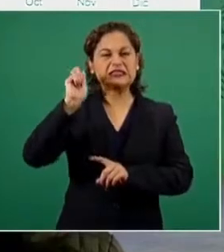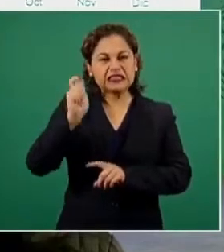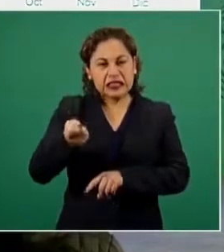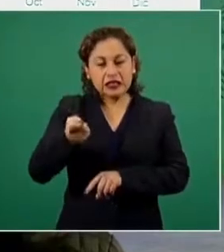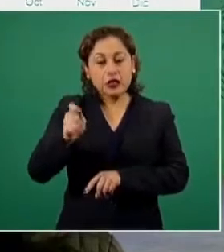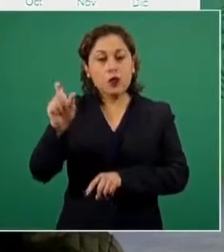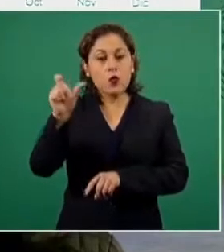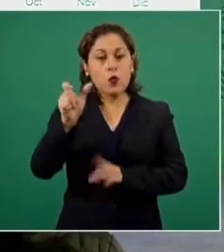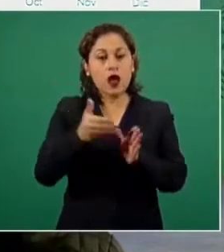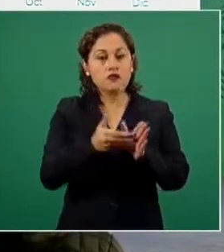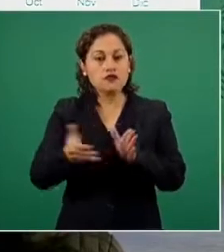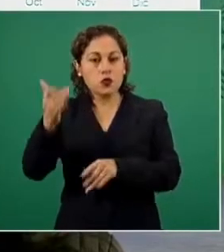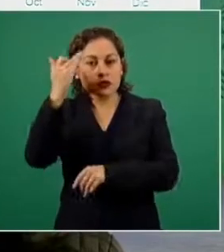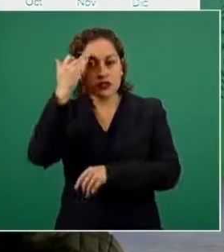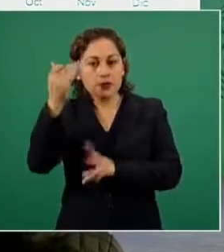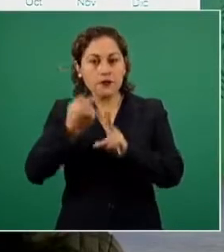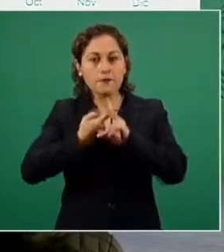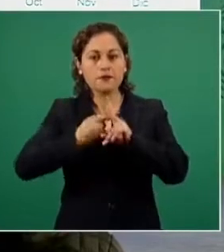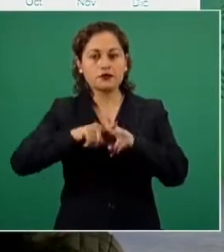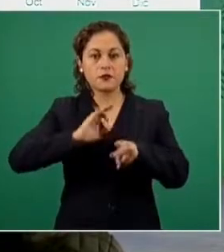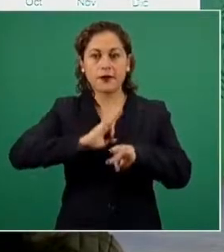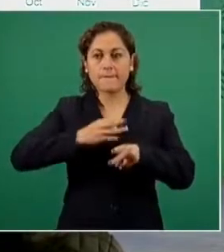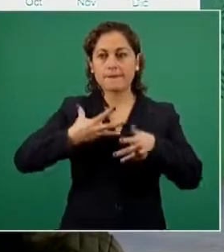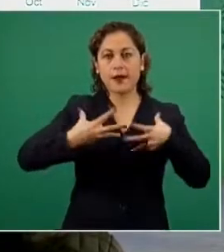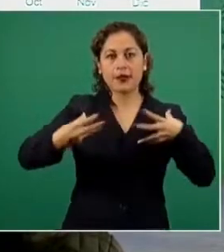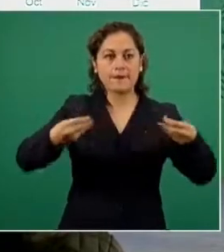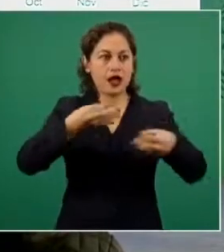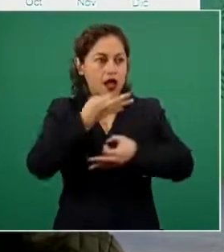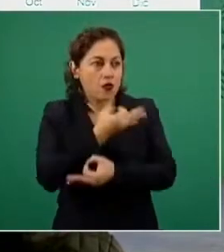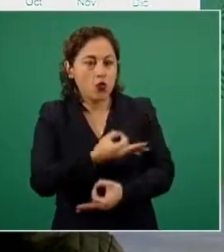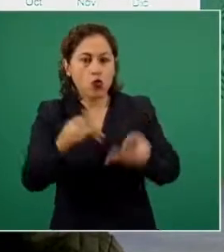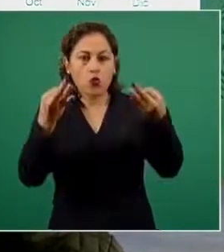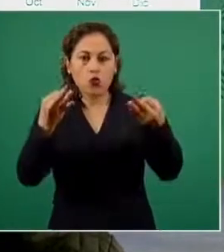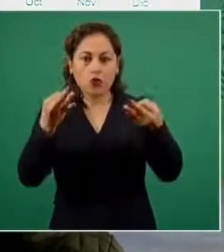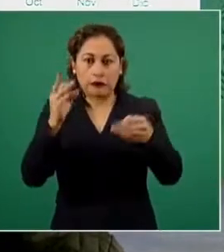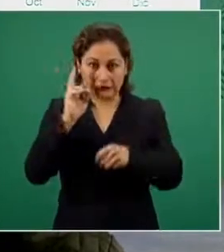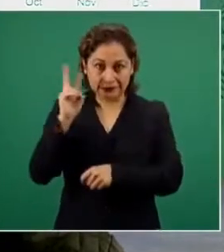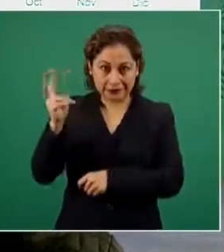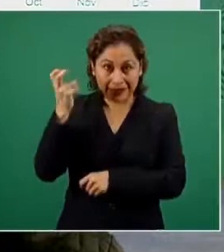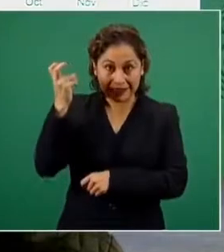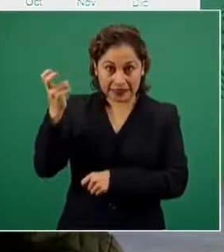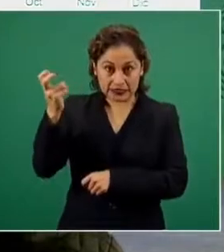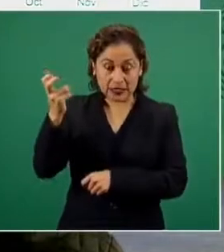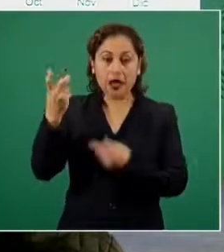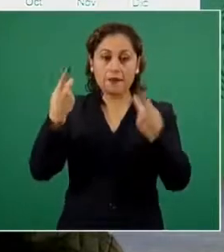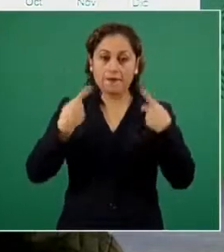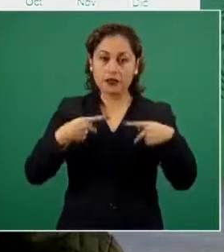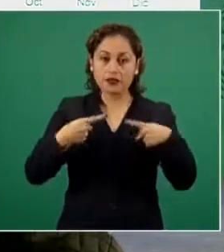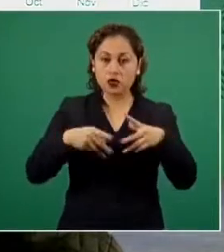Aquí empieza la pandemia. Y aquí empiezan nuestros paisanos.